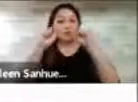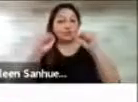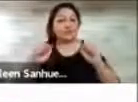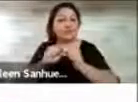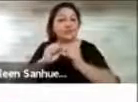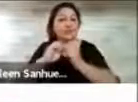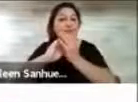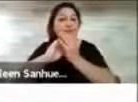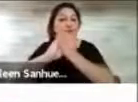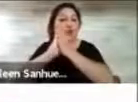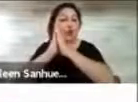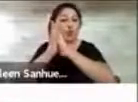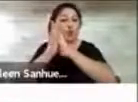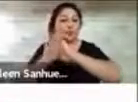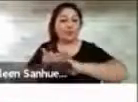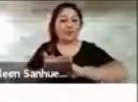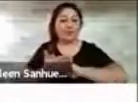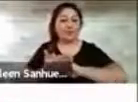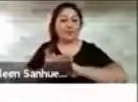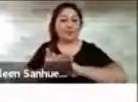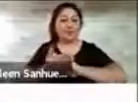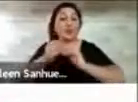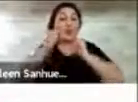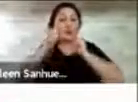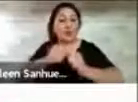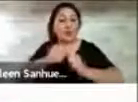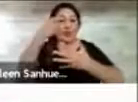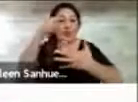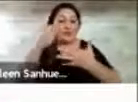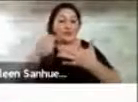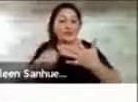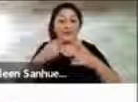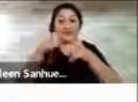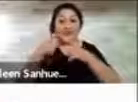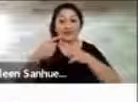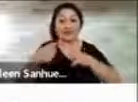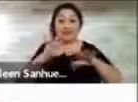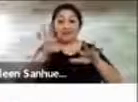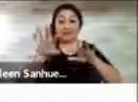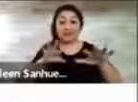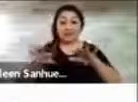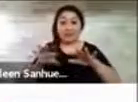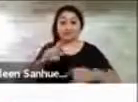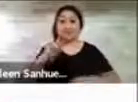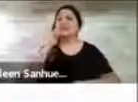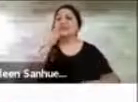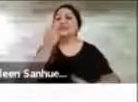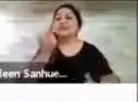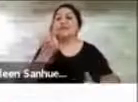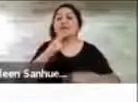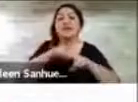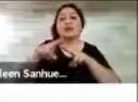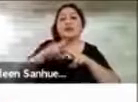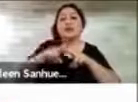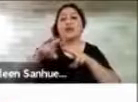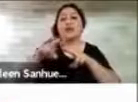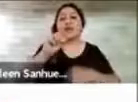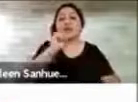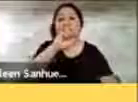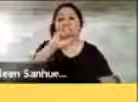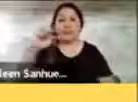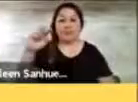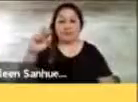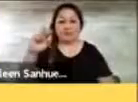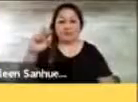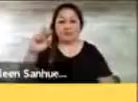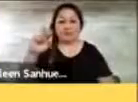completito. Poder evaluar como las distintas cosas que significa hacer una aplicación. Y vamos